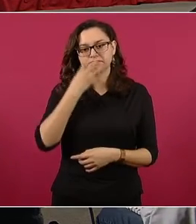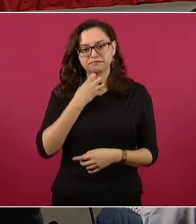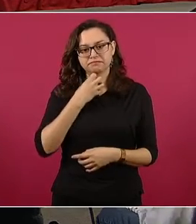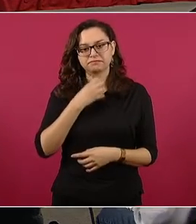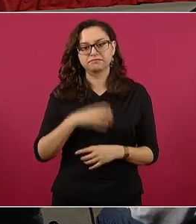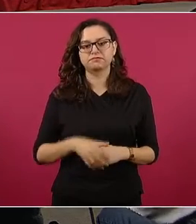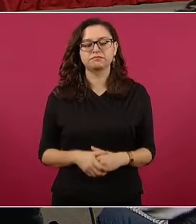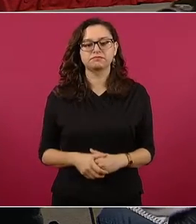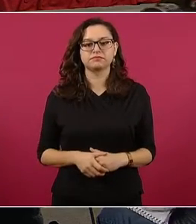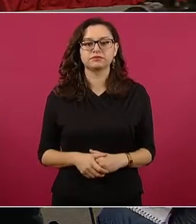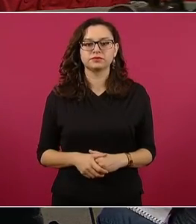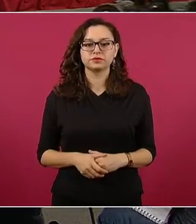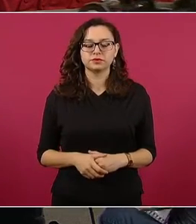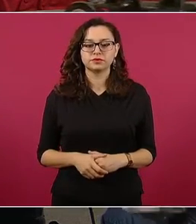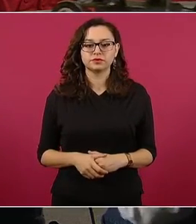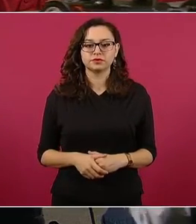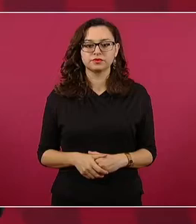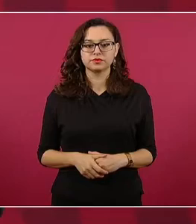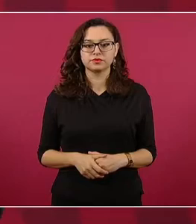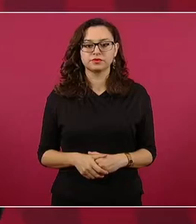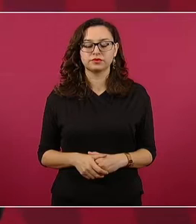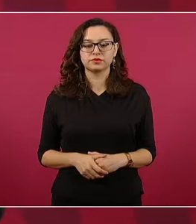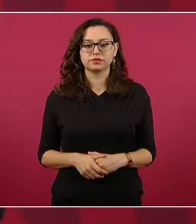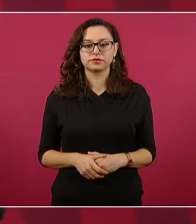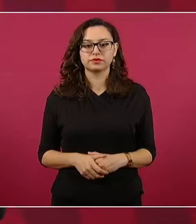Y vamos también hoy